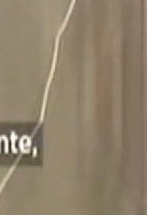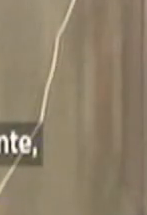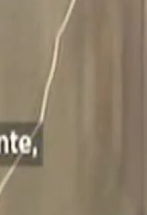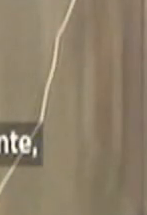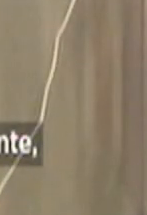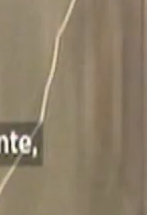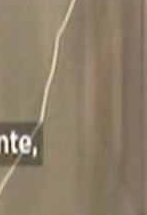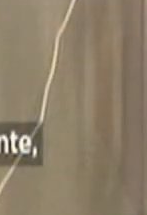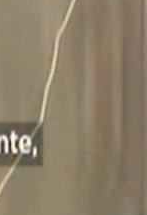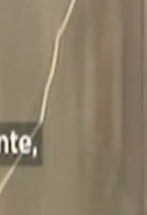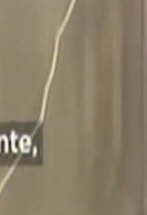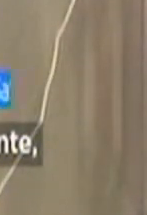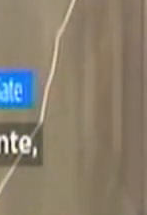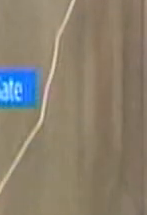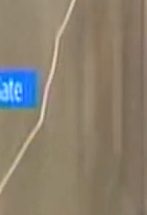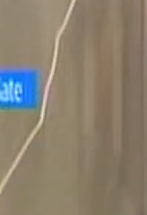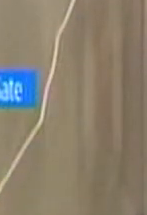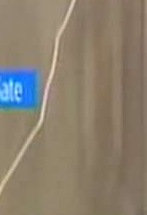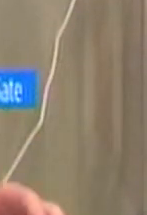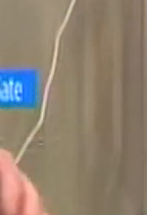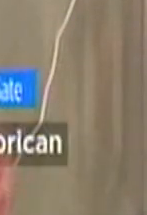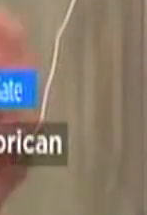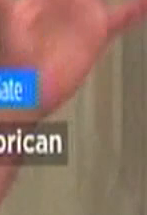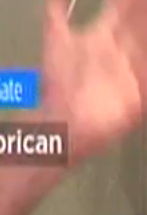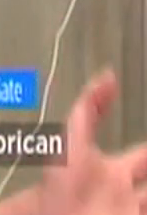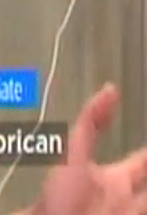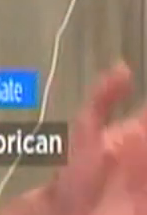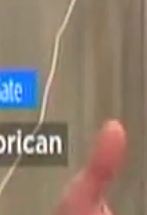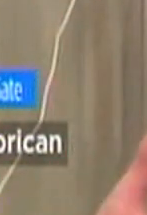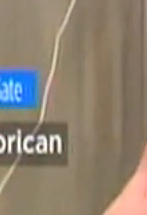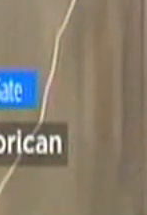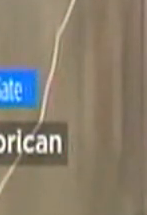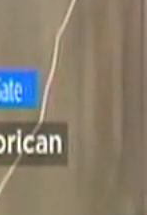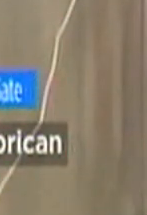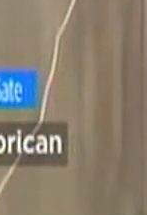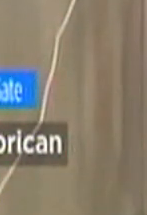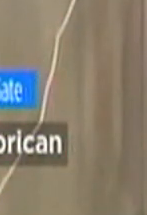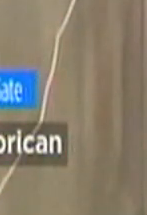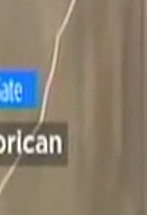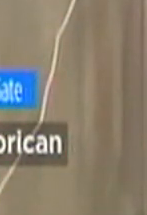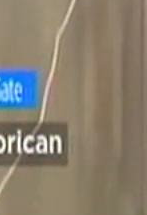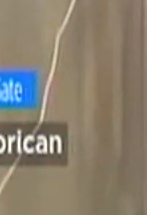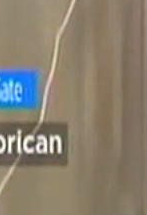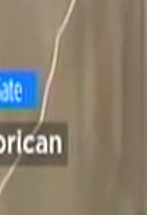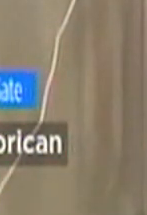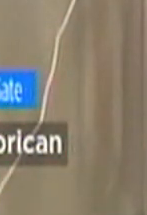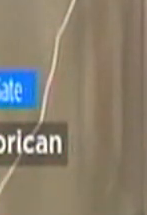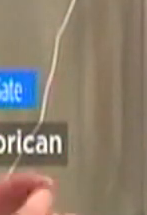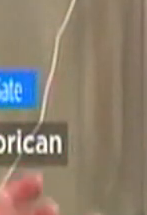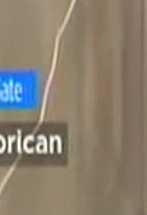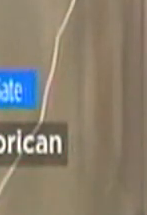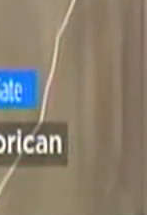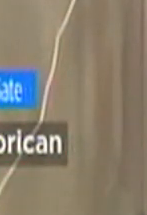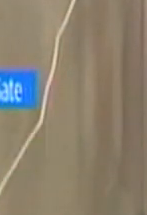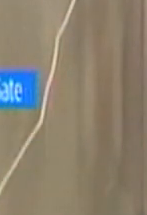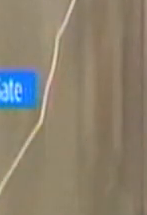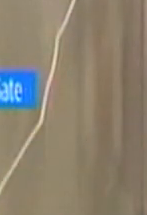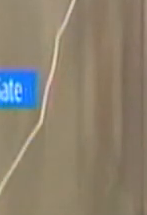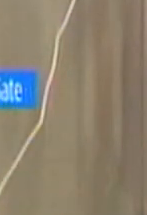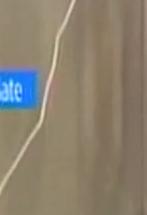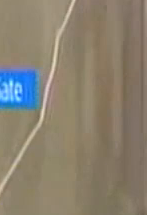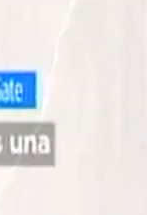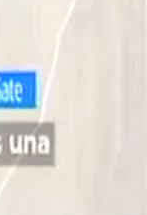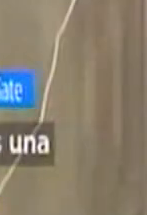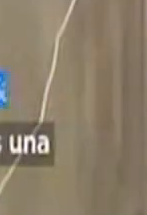In Belgium, mainly culturally, if I can say like that, the users made their own crack